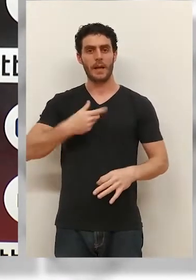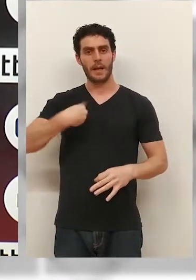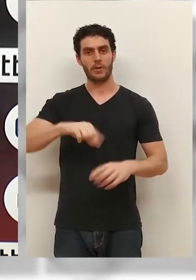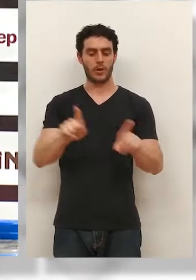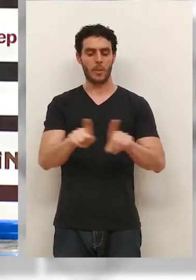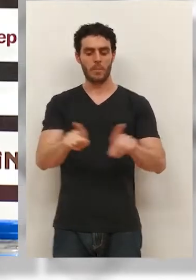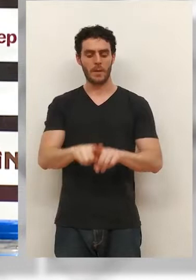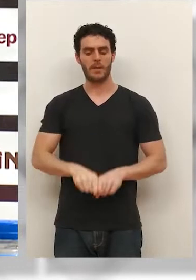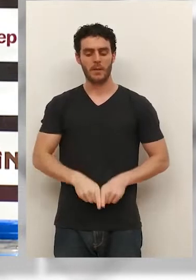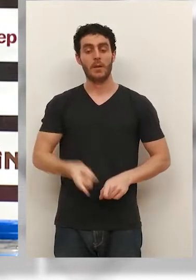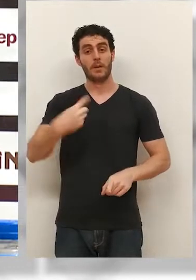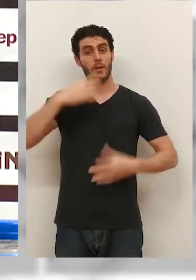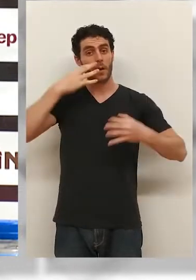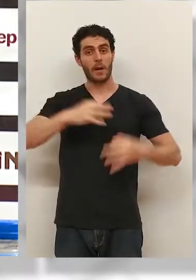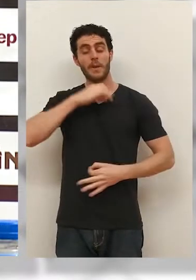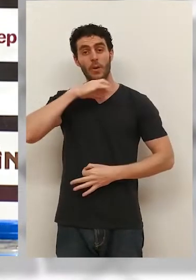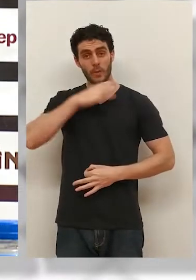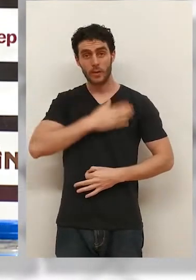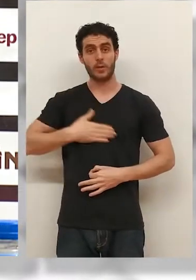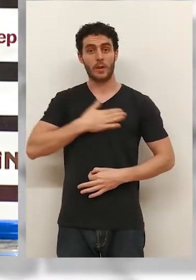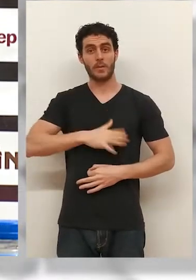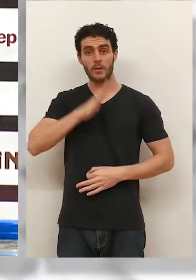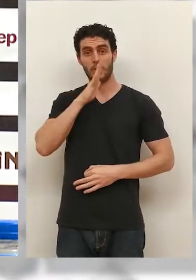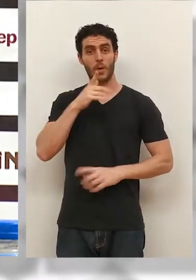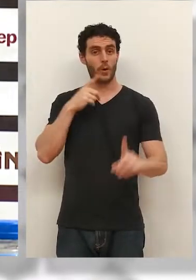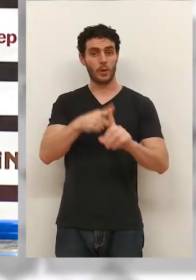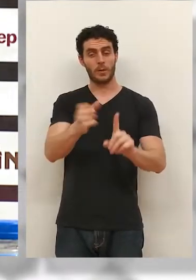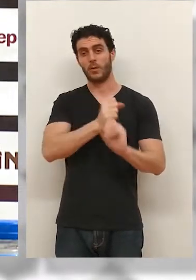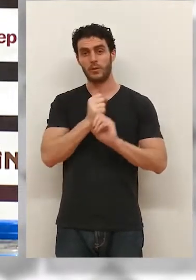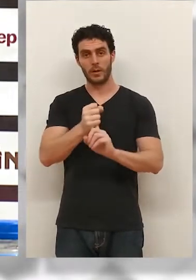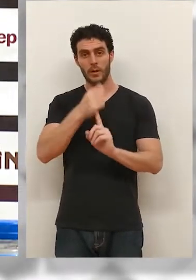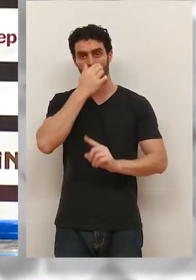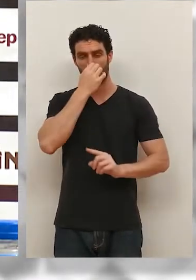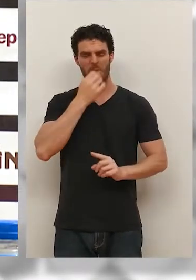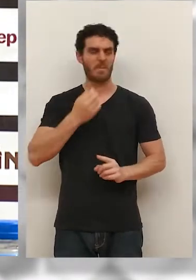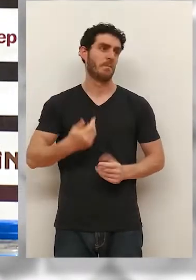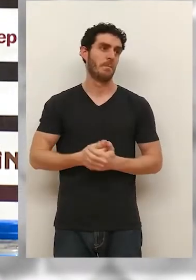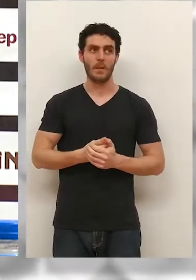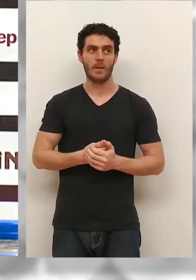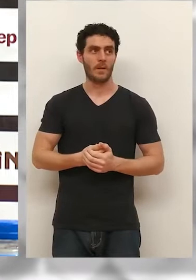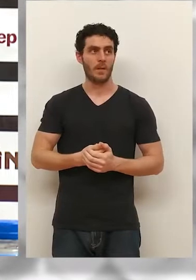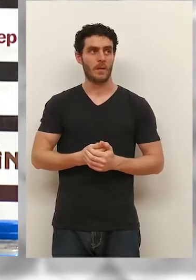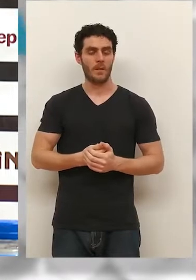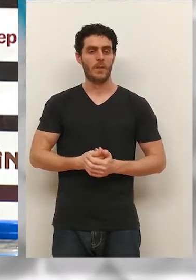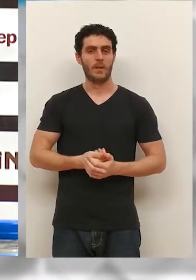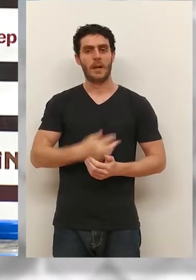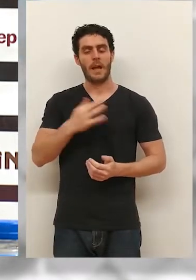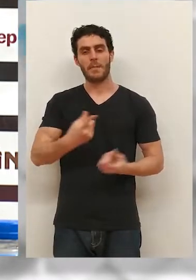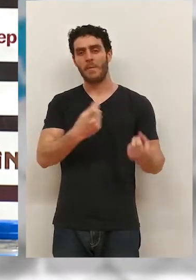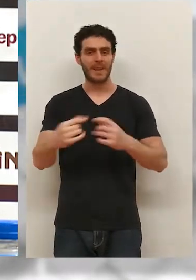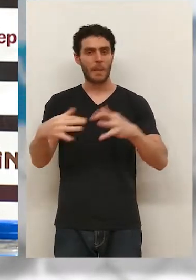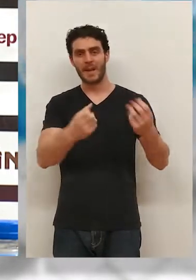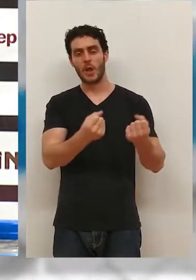que hemos merecido el empate. Estamos realmente contentos y satisfechos por haber conseguido el objetivo, bueno, pues a falta de 2 jornadas, ¿no?